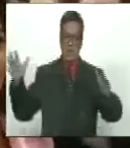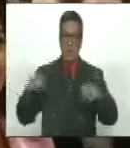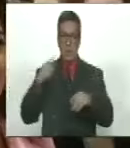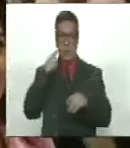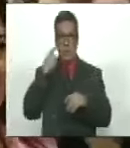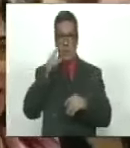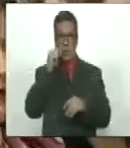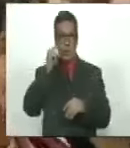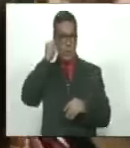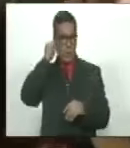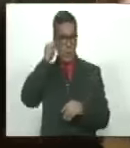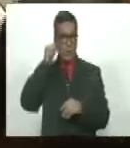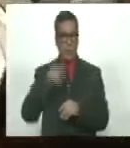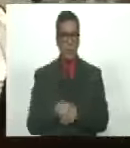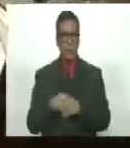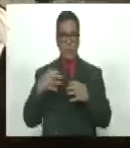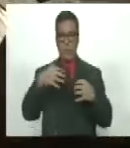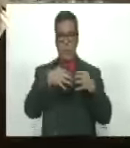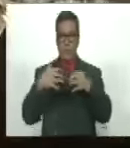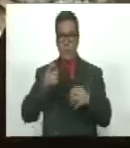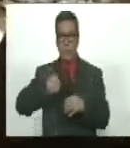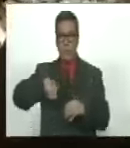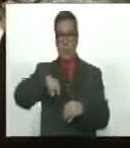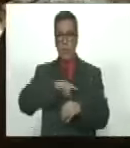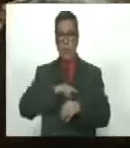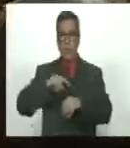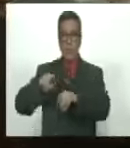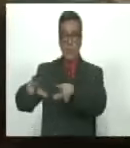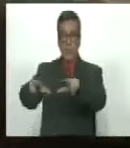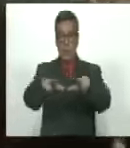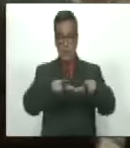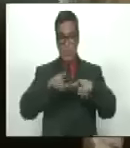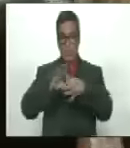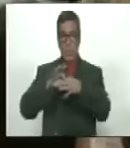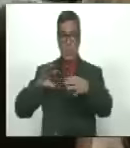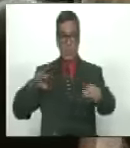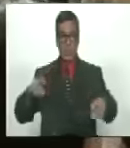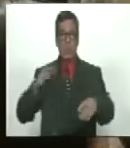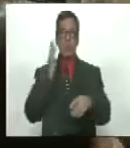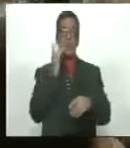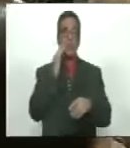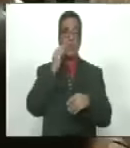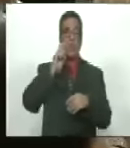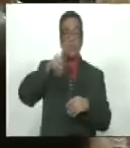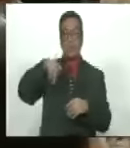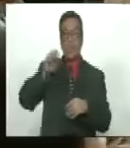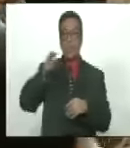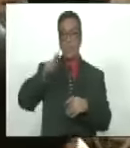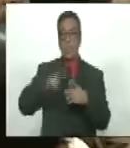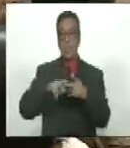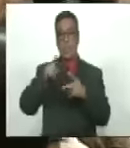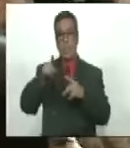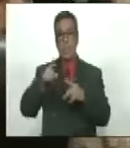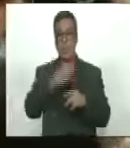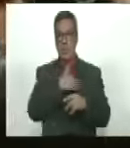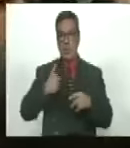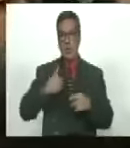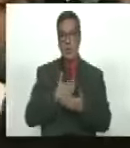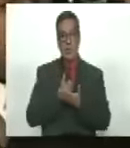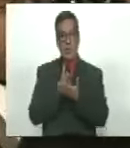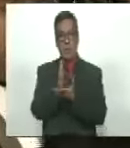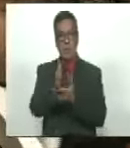viendo a hombres y a mujeres luchando por nuestra soberanía, luchando por nuestra independencia. Son los ejemplos, Pedro, América, Julio, que queremos